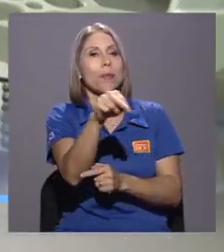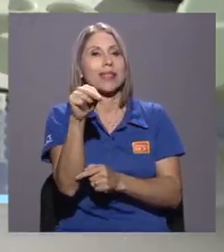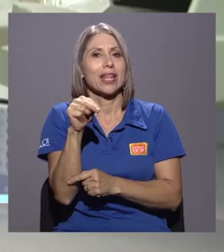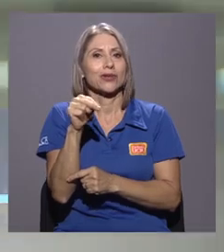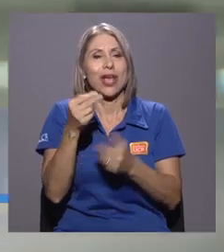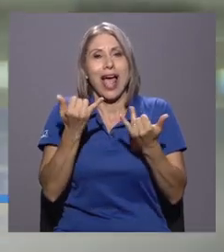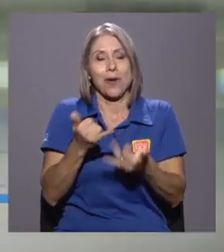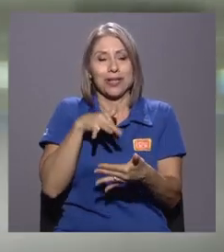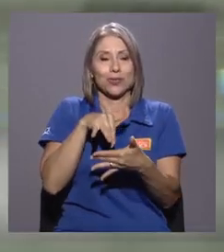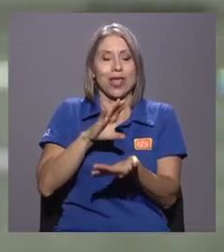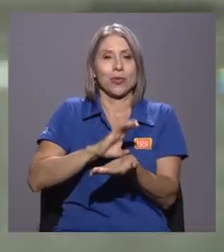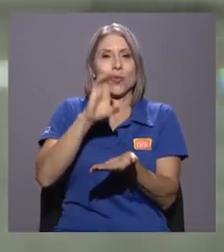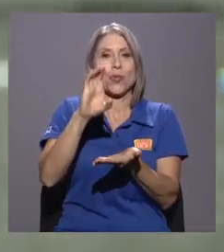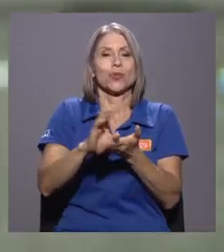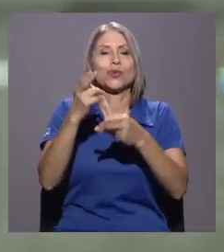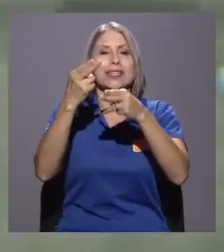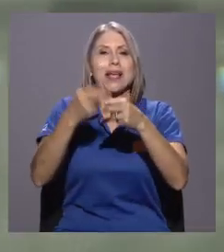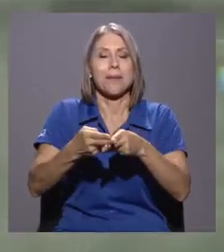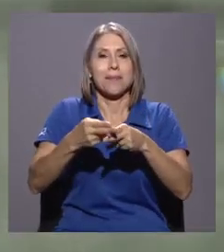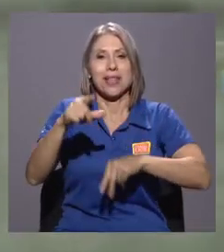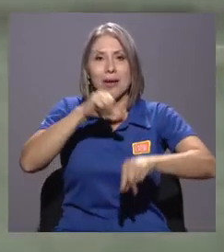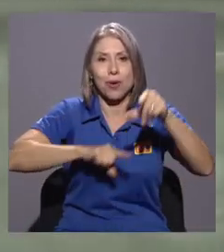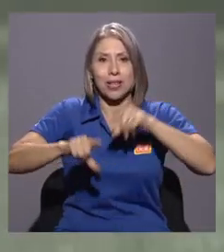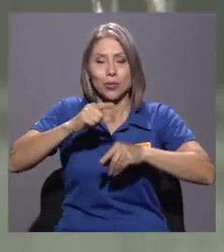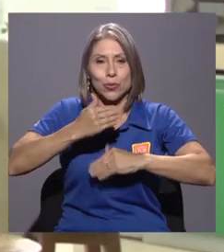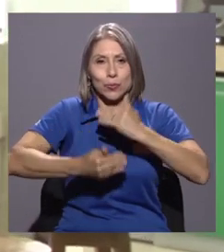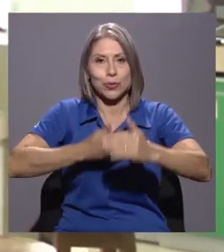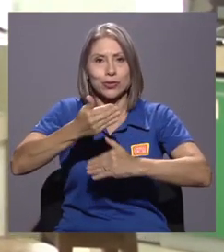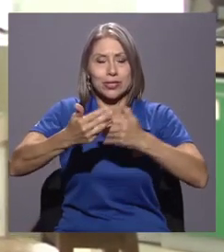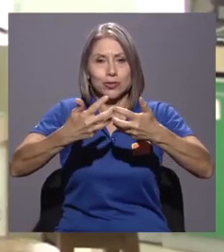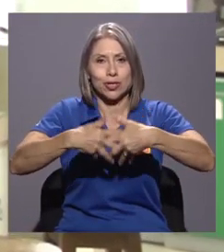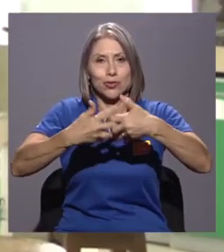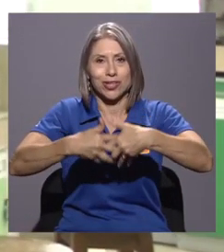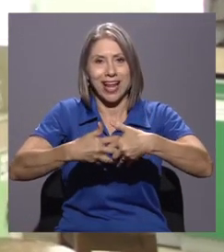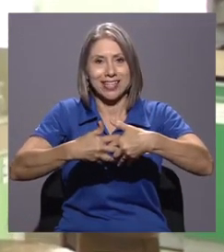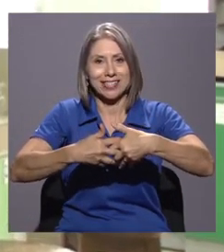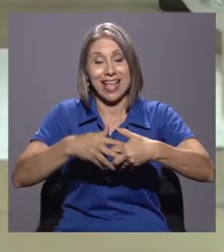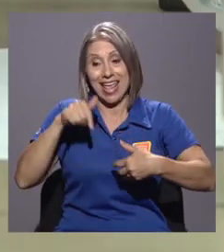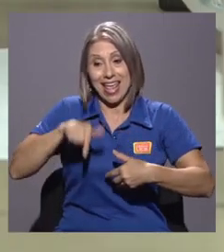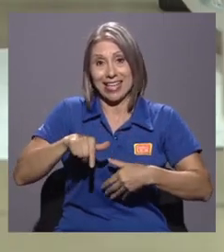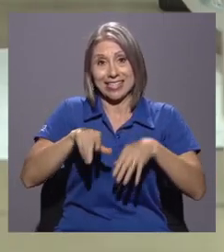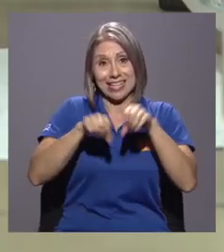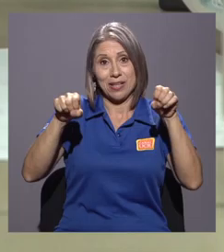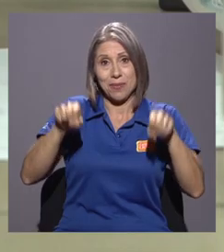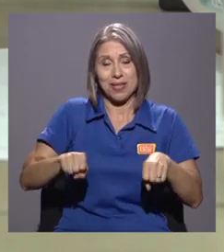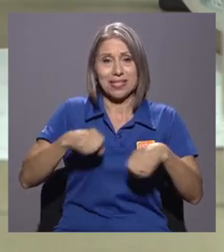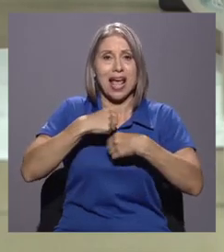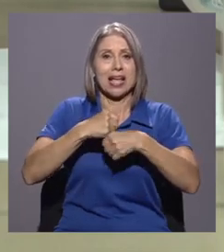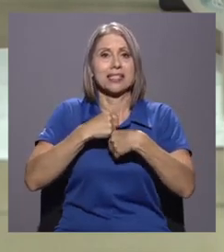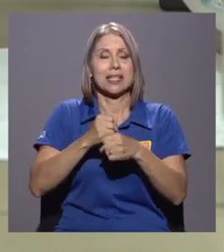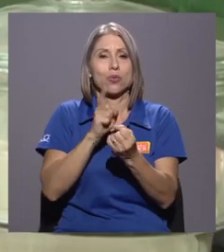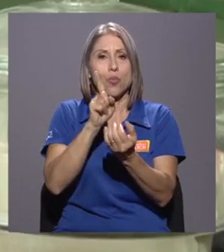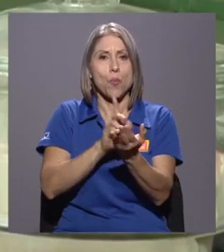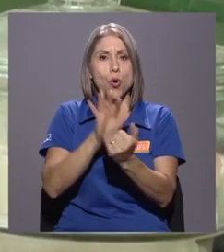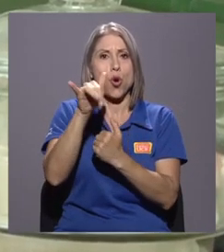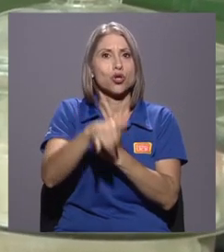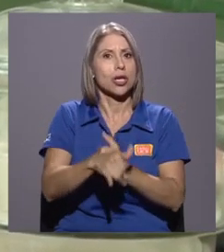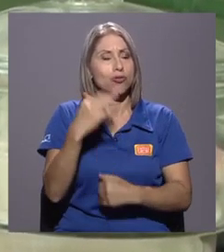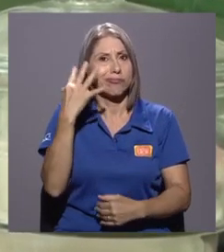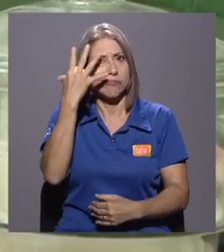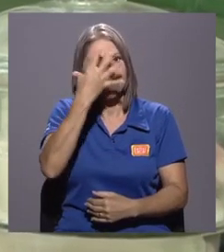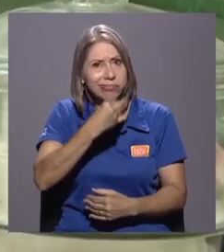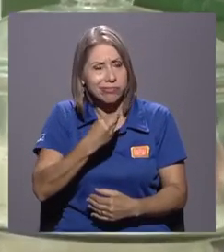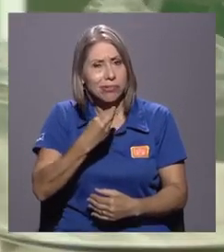de química llamada Laboratorio de Procesos Industriales. Este semestre están desarrollando un proyecto muy atractivo,